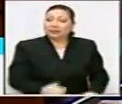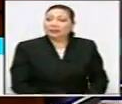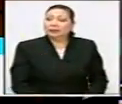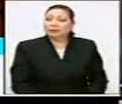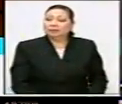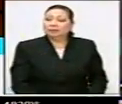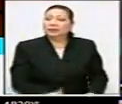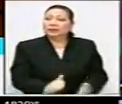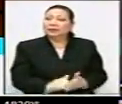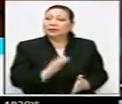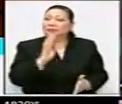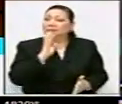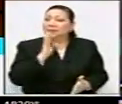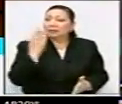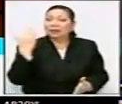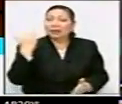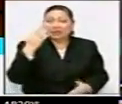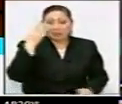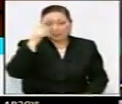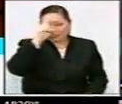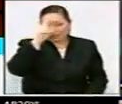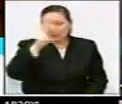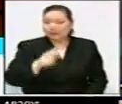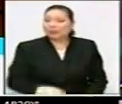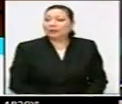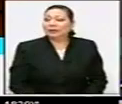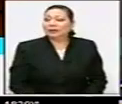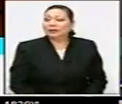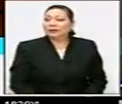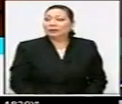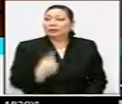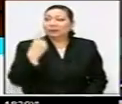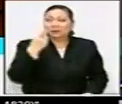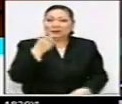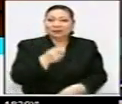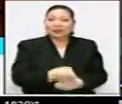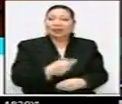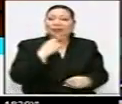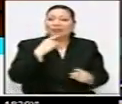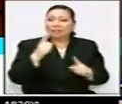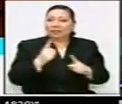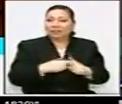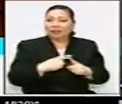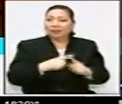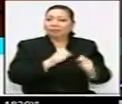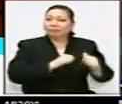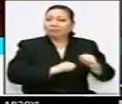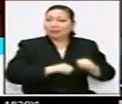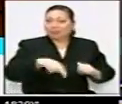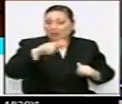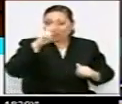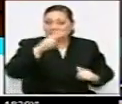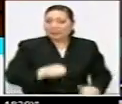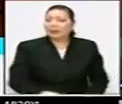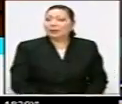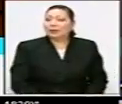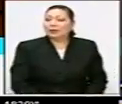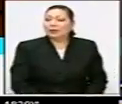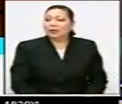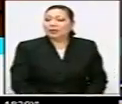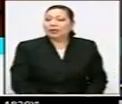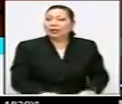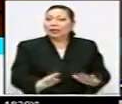recuerdo lo que ha ocurrido en el Perú. El primer atentado terrorista sufrido en el Perú fue